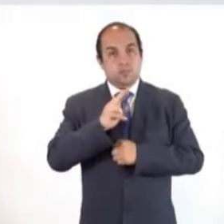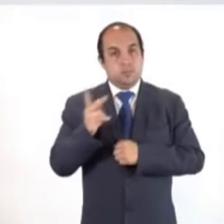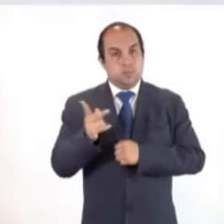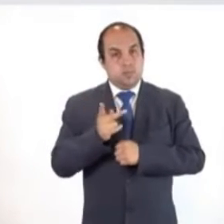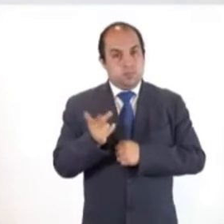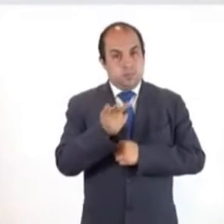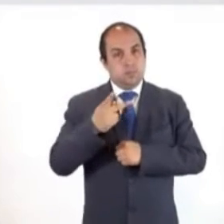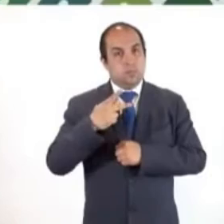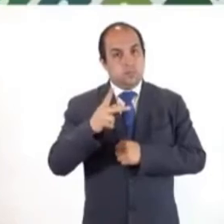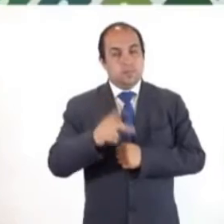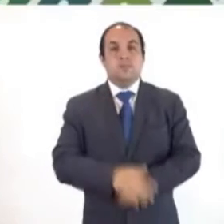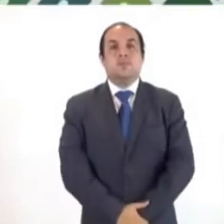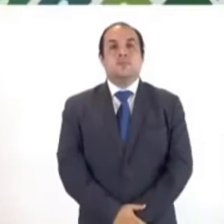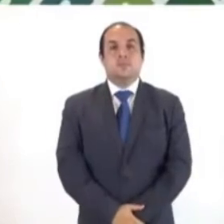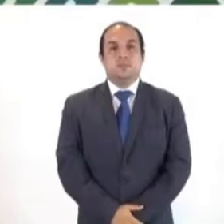preguntas.